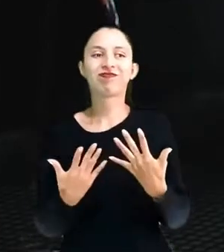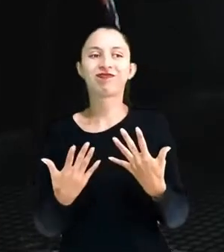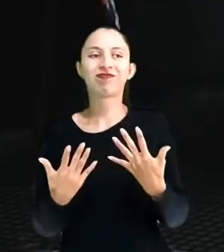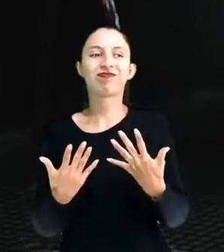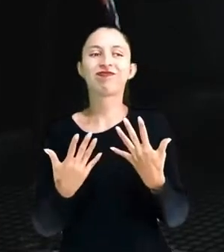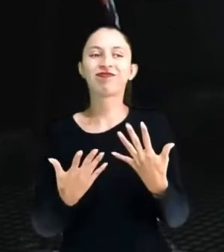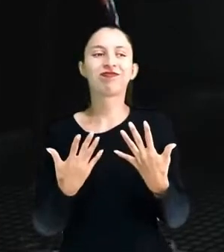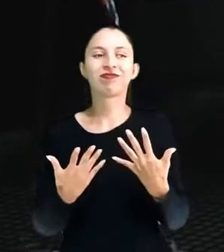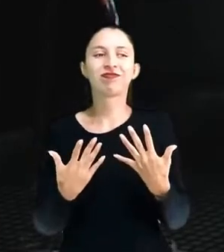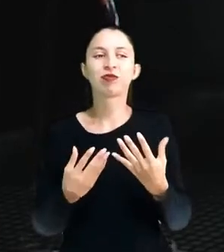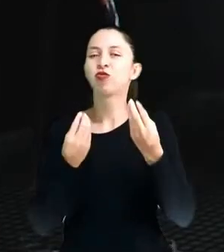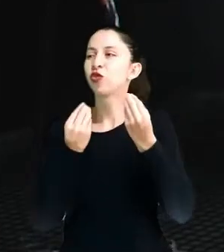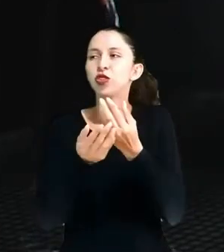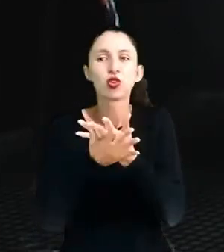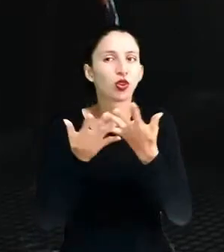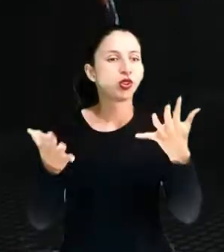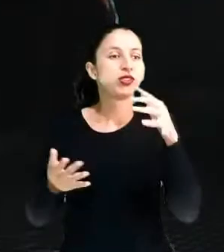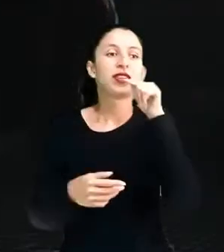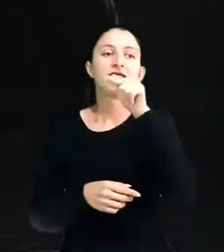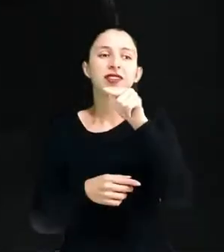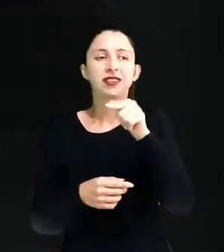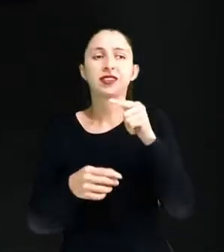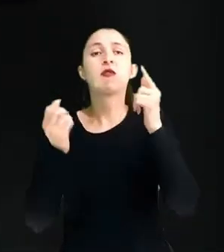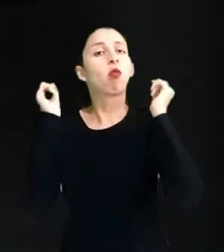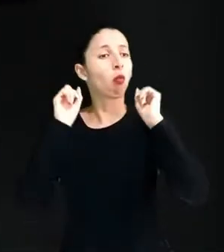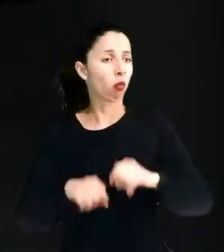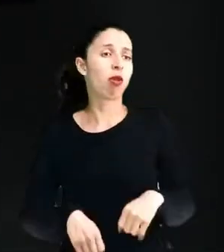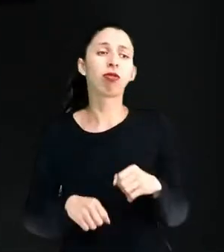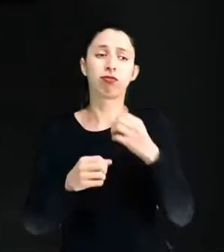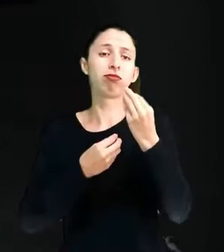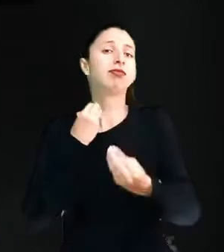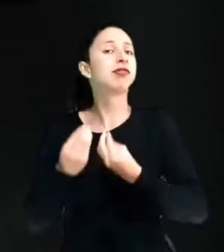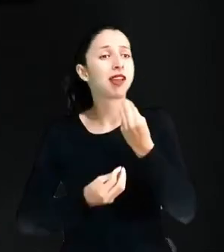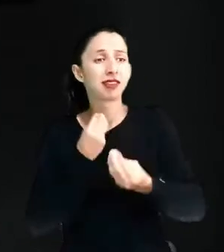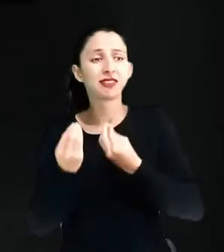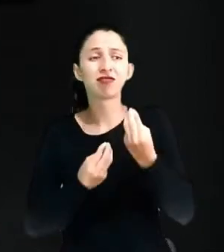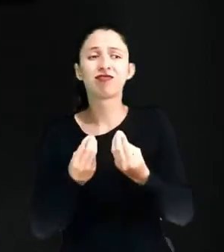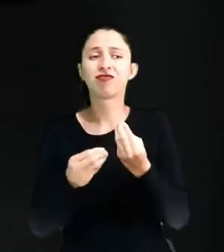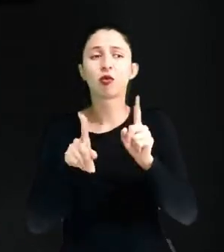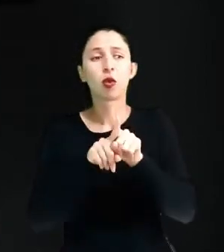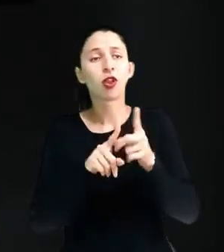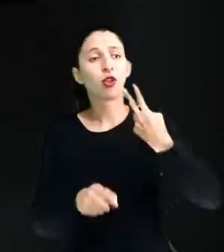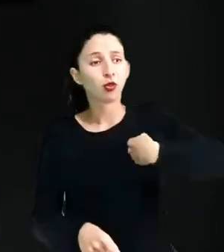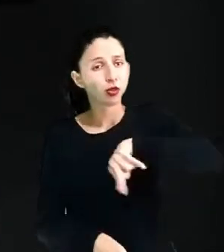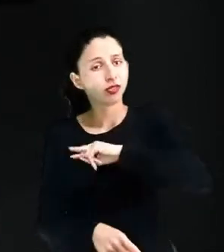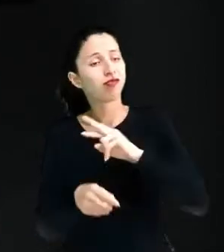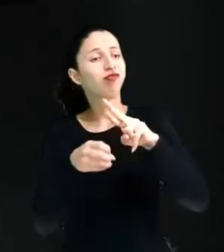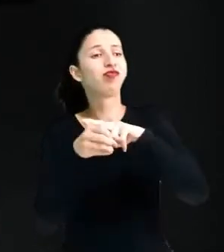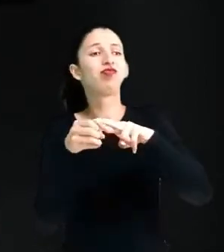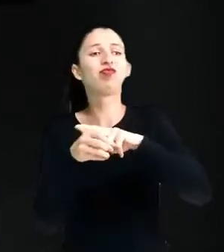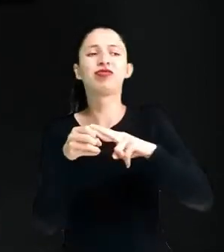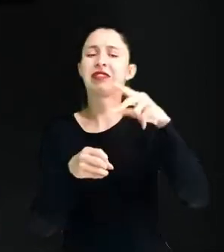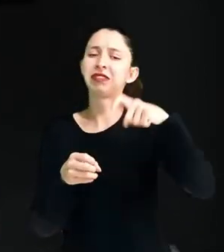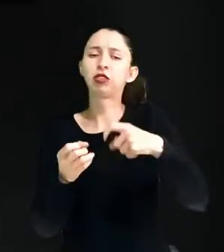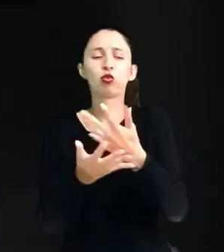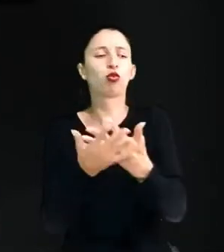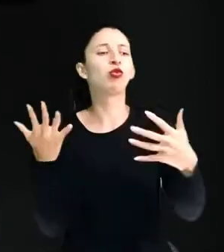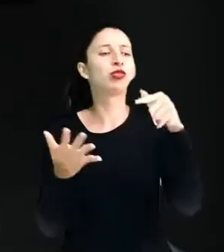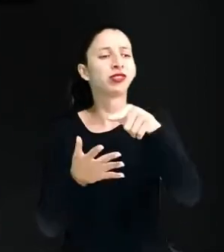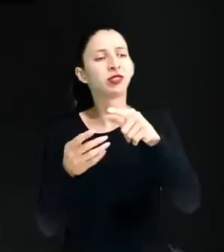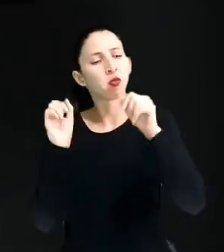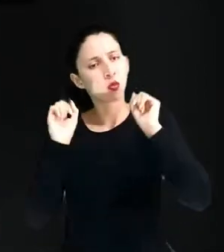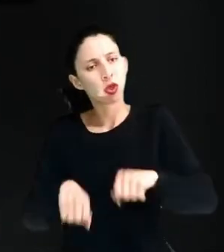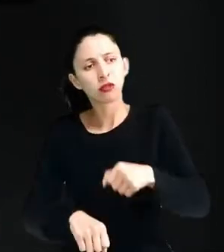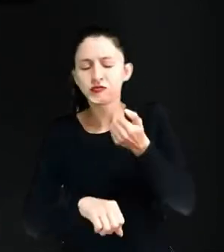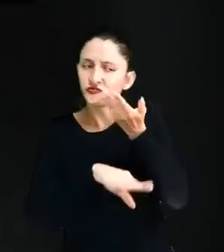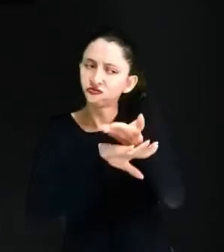de que hay muchas cosas buenas por hacer, que hay muchas cosas que debemos hacer por nuestra región y que cada vez debemos hacer lo mejor